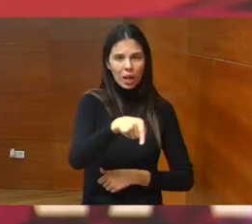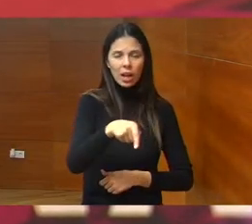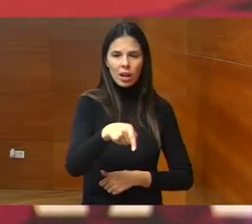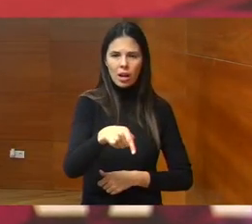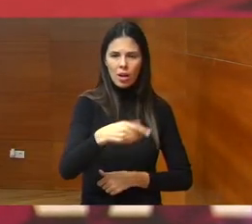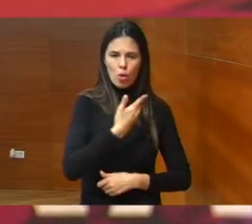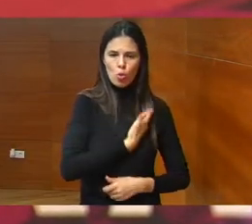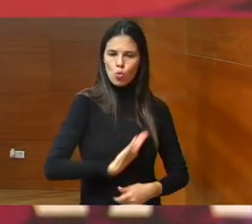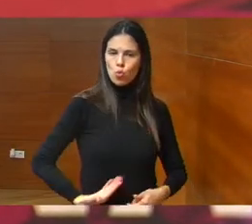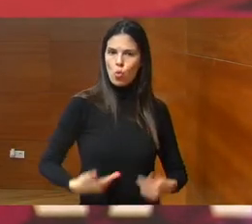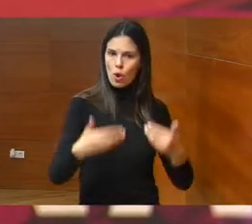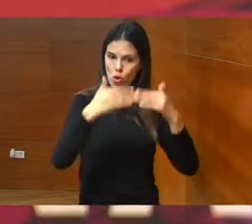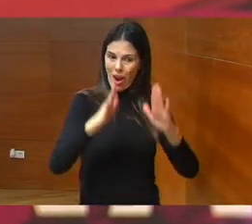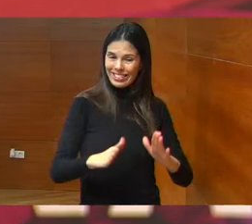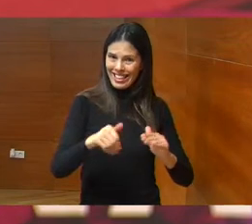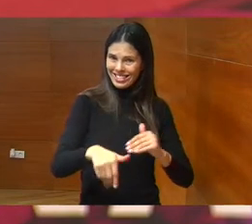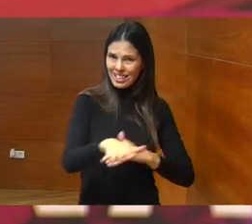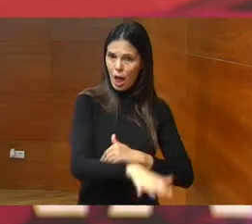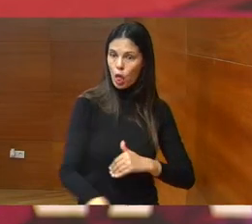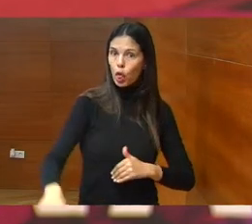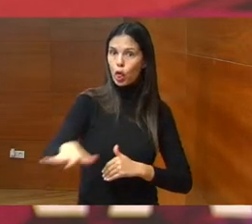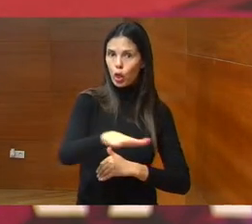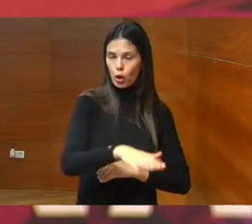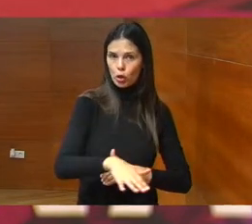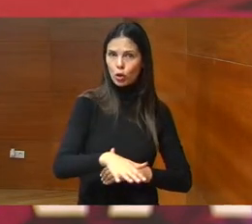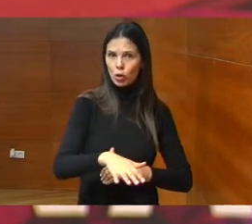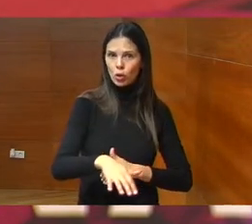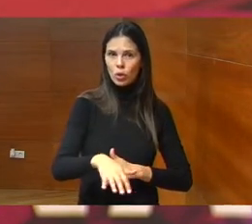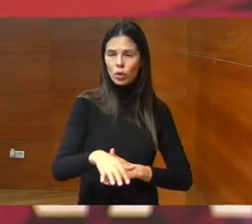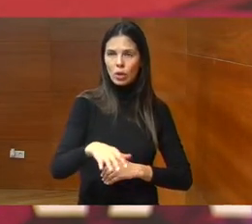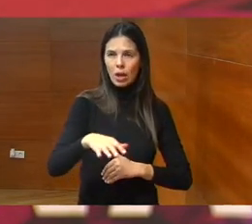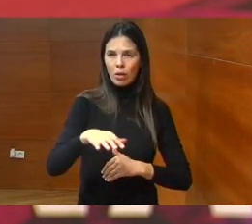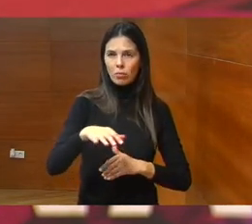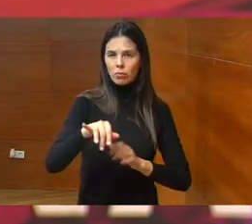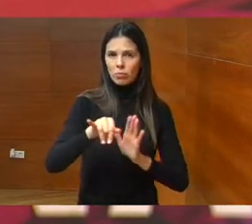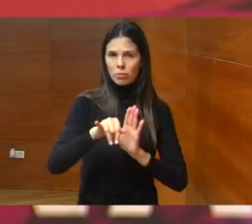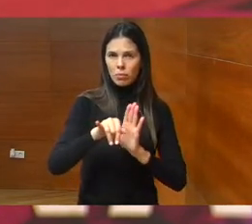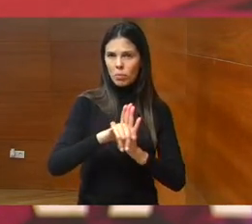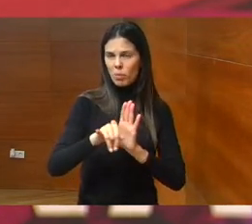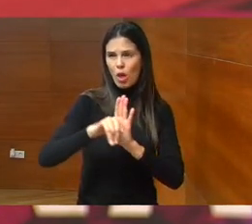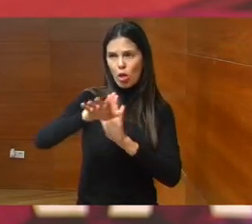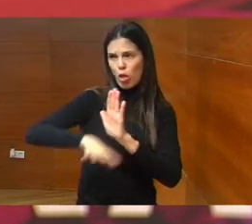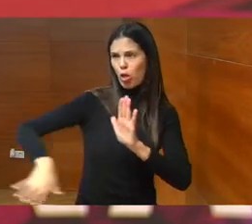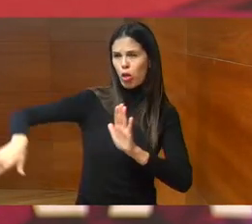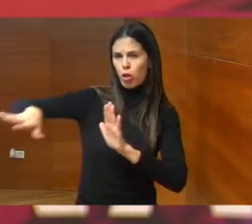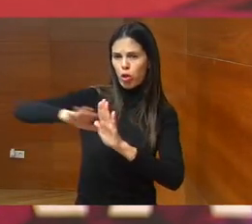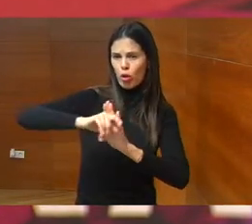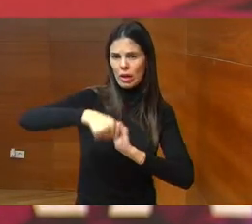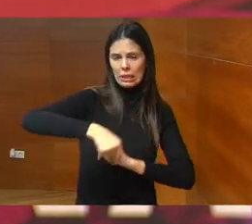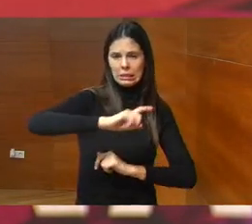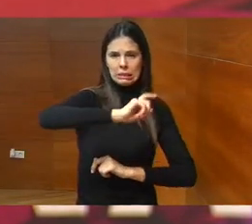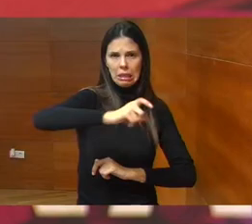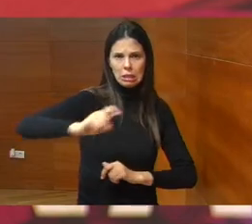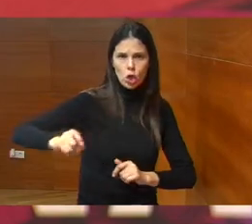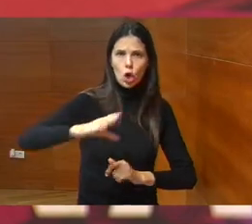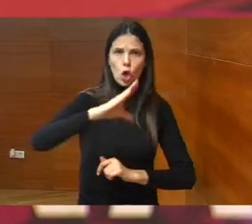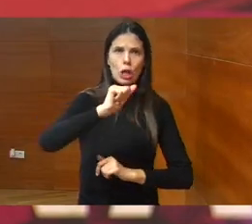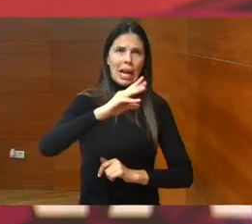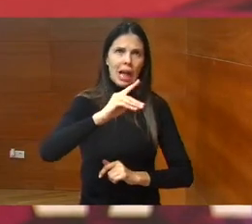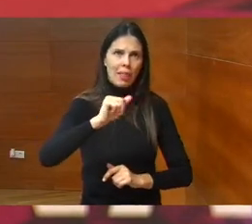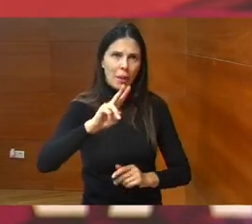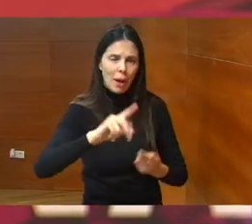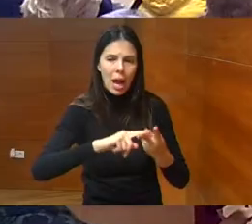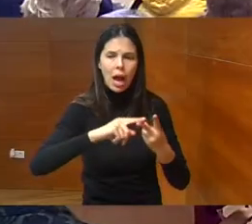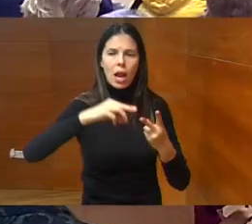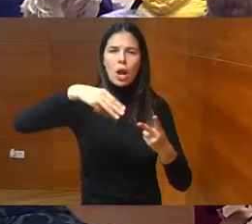quiero decir de aquella zona es solares dos rebeldo Faro de San Pedro de villalonga ventín cadaval montillón